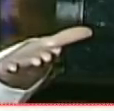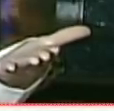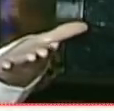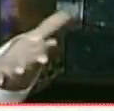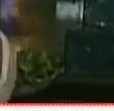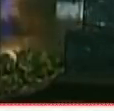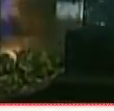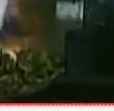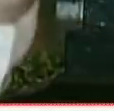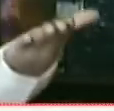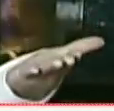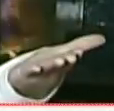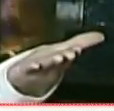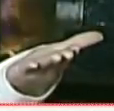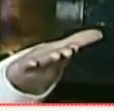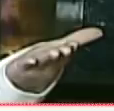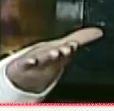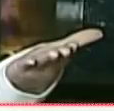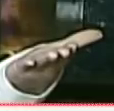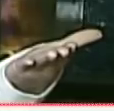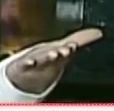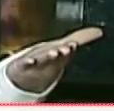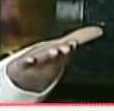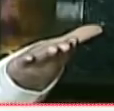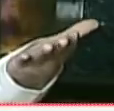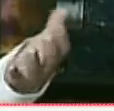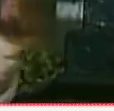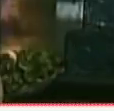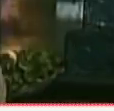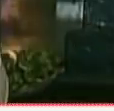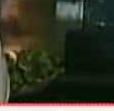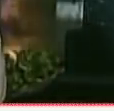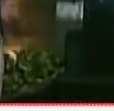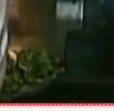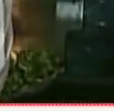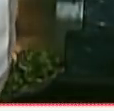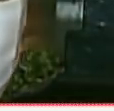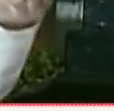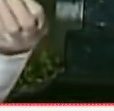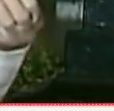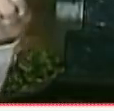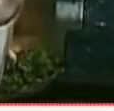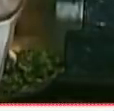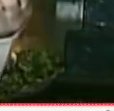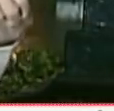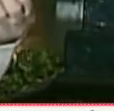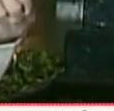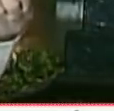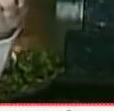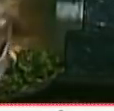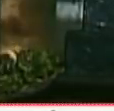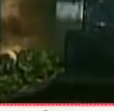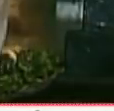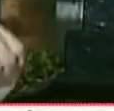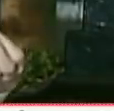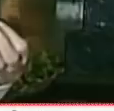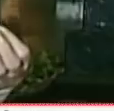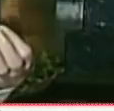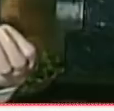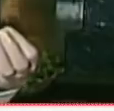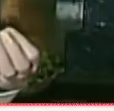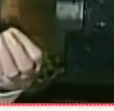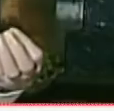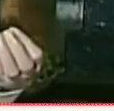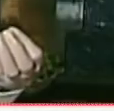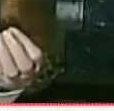se encuentran en nuestro país para acompañar a las autoridades sanitarias y epidemiológicas en la asesoría y en el conocimiento para enfrentar